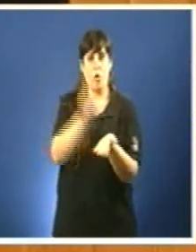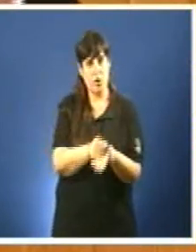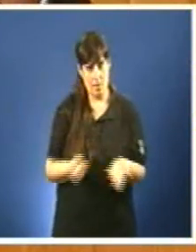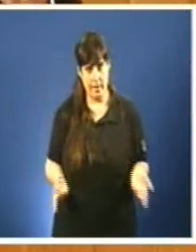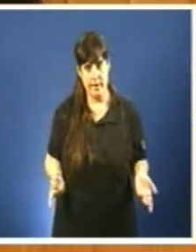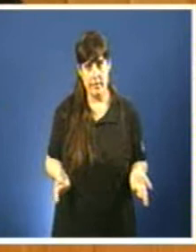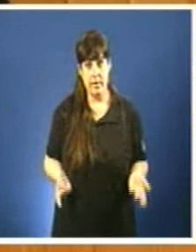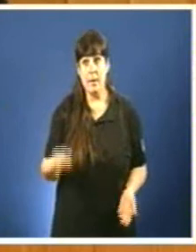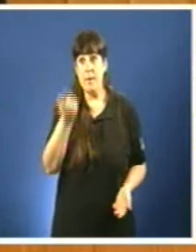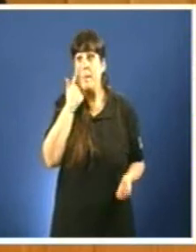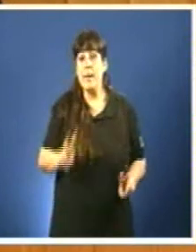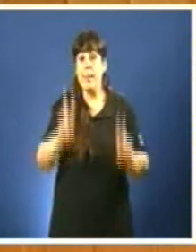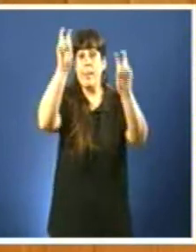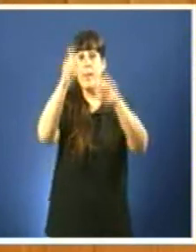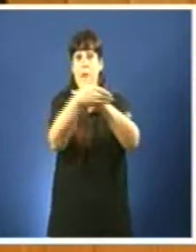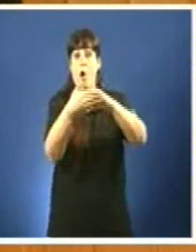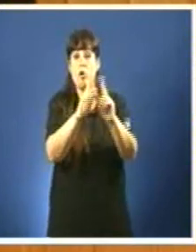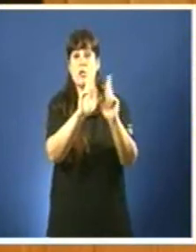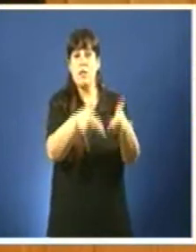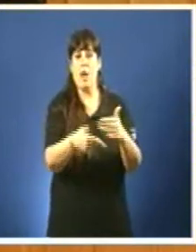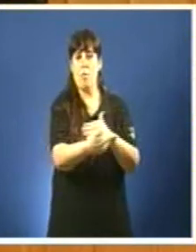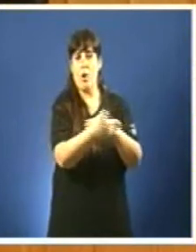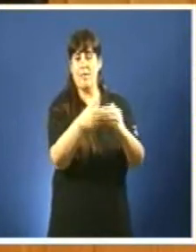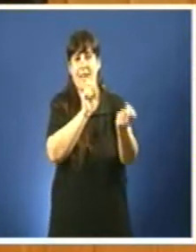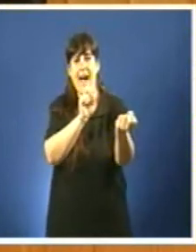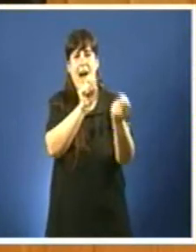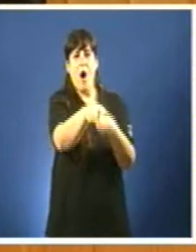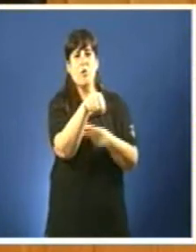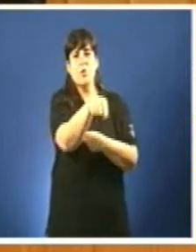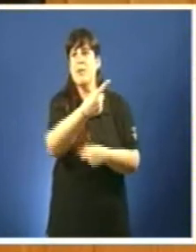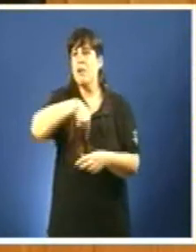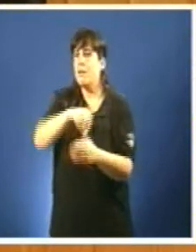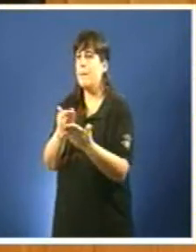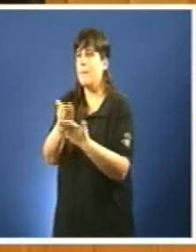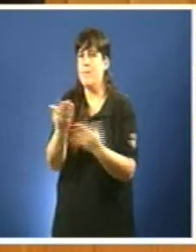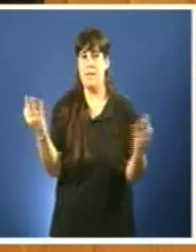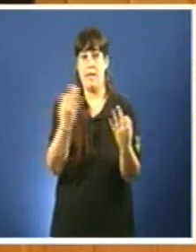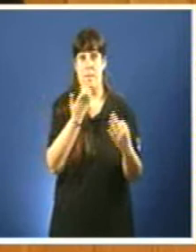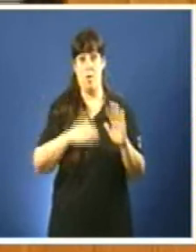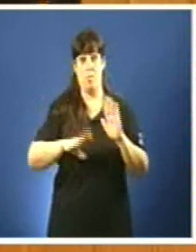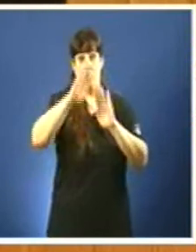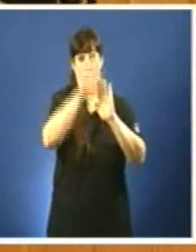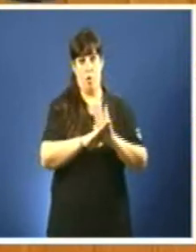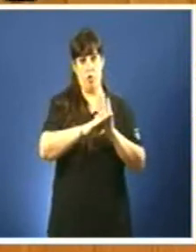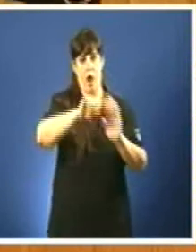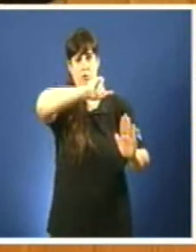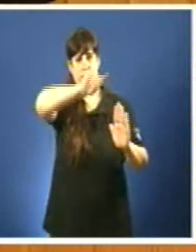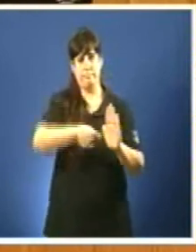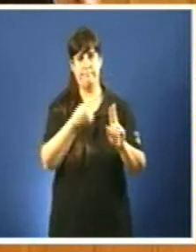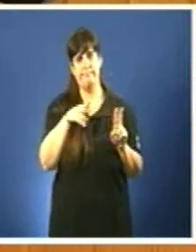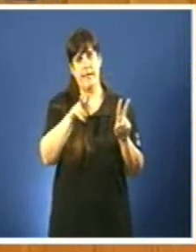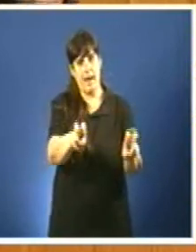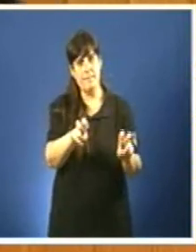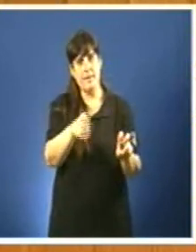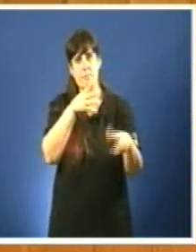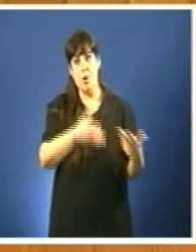Morte, que pide o BNG? O que pide o BNG é algo tan sinxelo como que non se modifiquen as condicións contractuais iniciais á medida dos intereses dunha